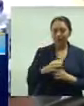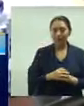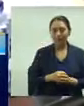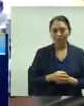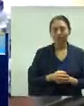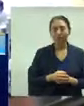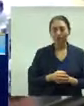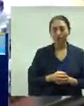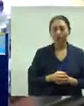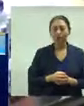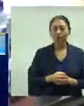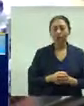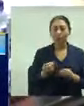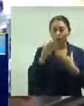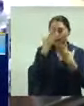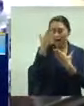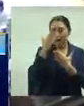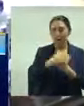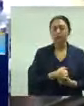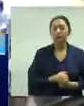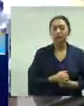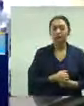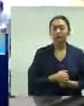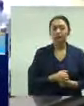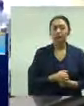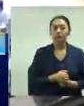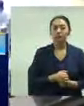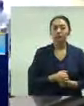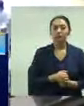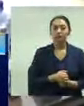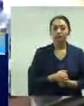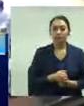del Estado de Guatemala. Muchas gracias. Muchas gracias, señor presidente.